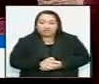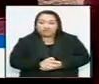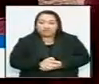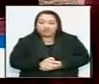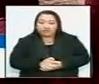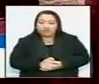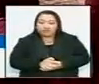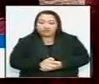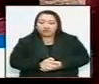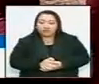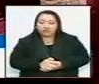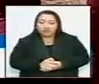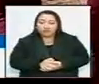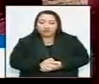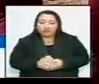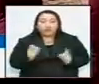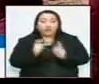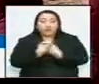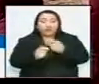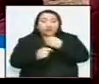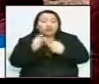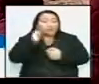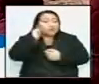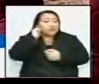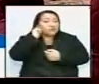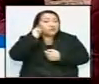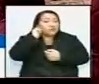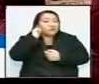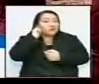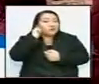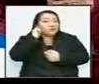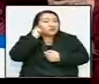redundancia. Tomo la palabra el congresista